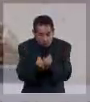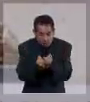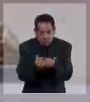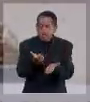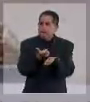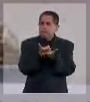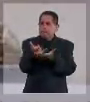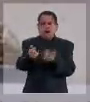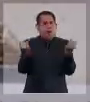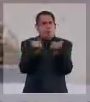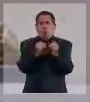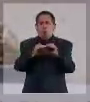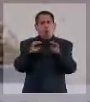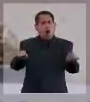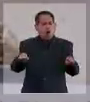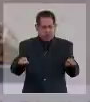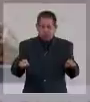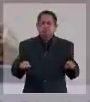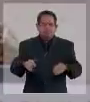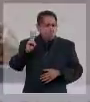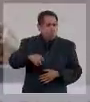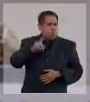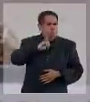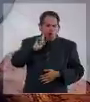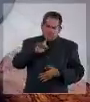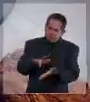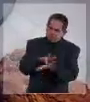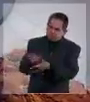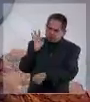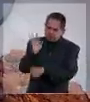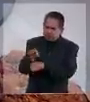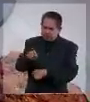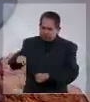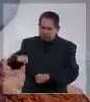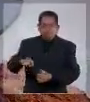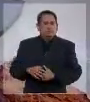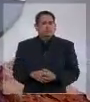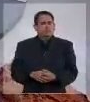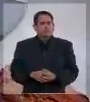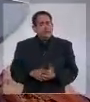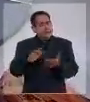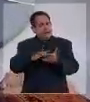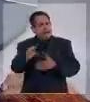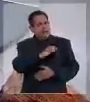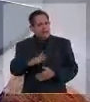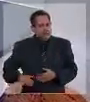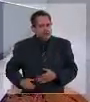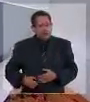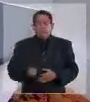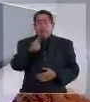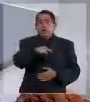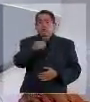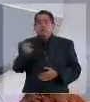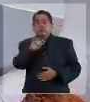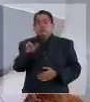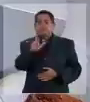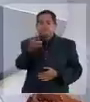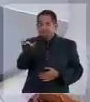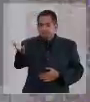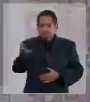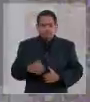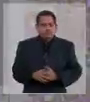igual. Las mujeres van a contar conmigo. Gracias, candidato. Primera réplica del candidato Rodríguez Calderón. Adelante, candidato.